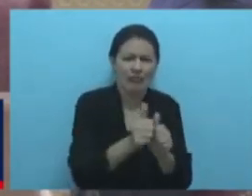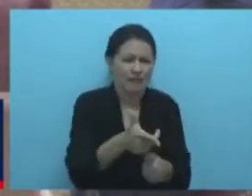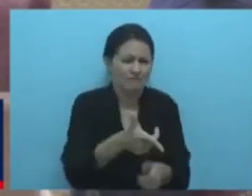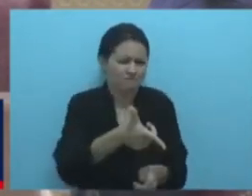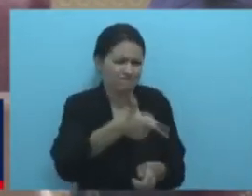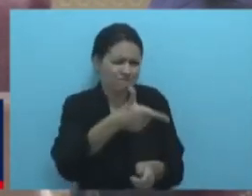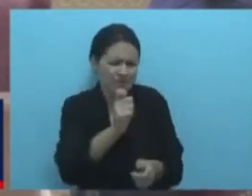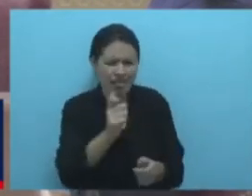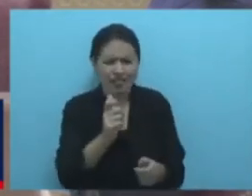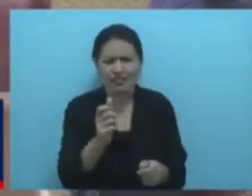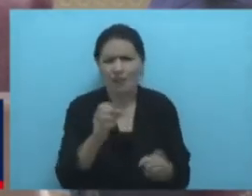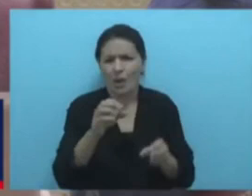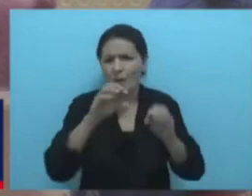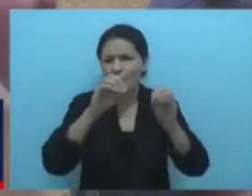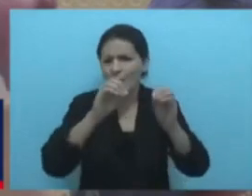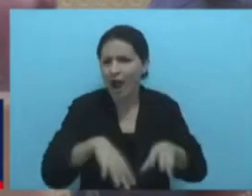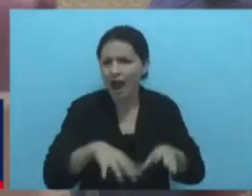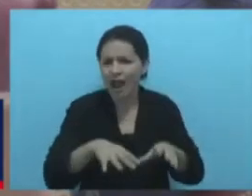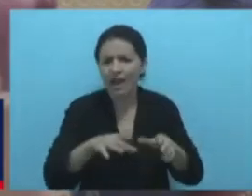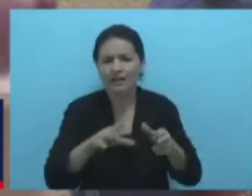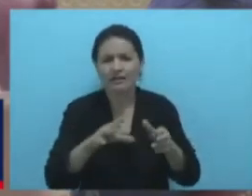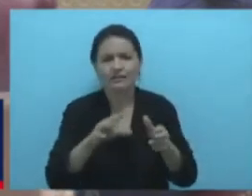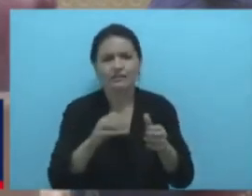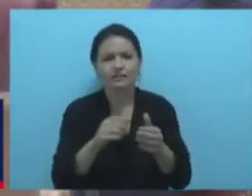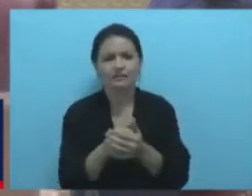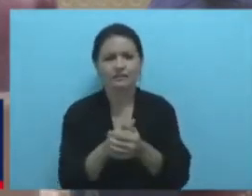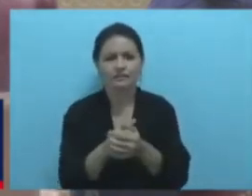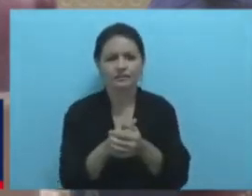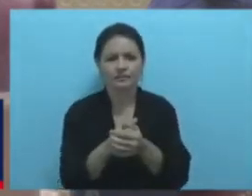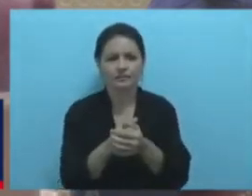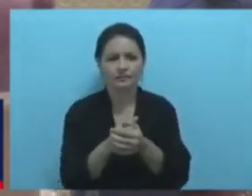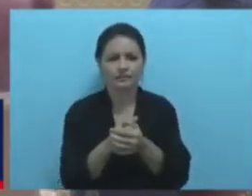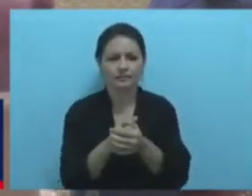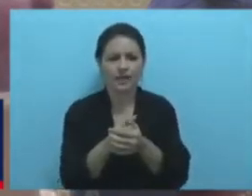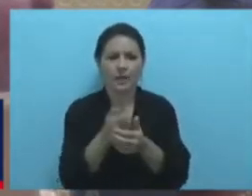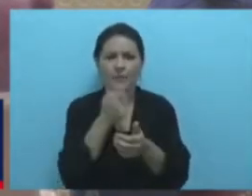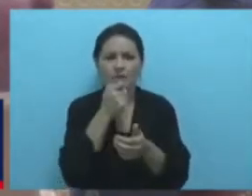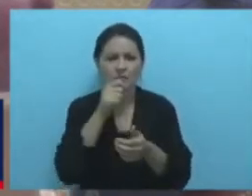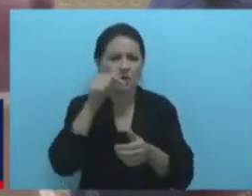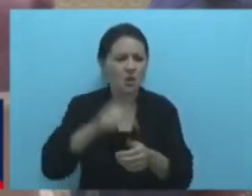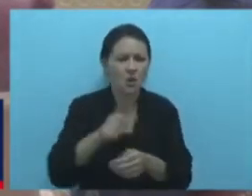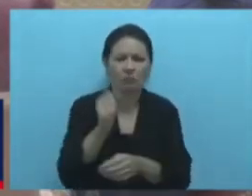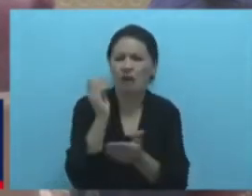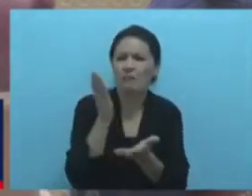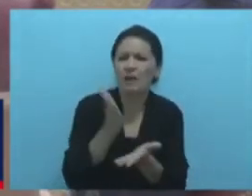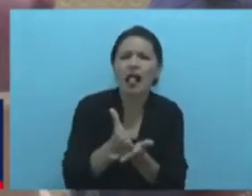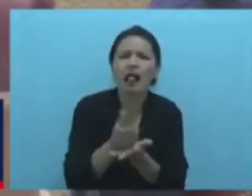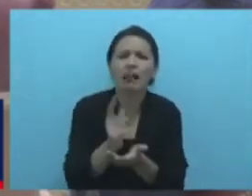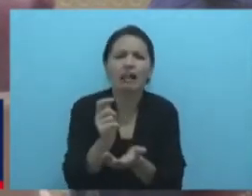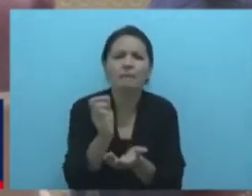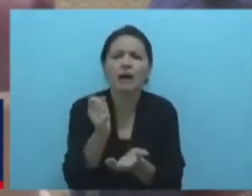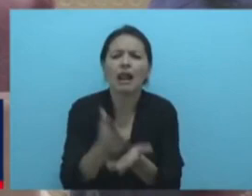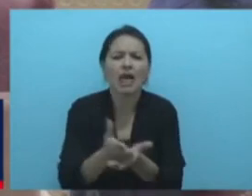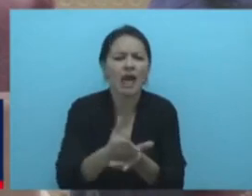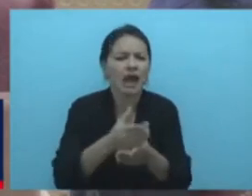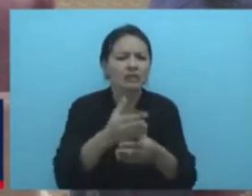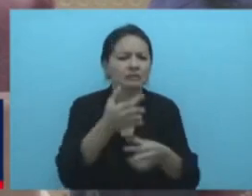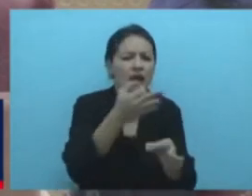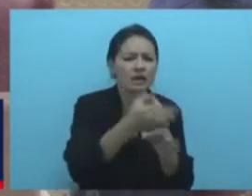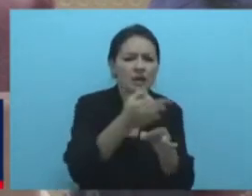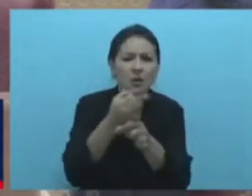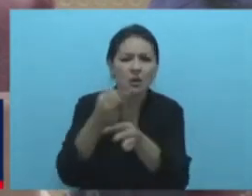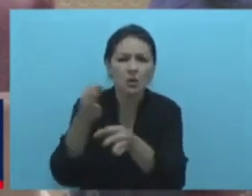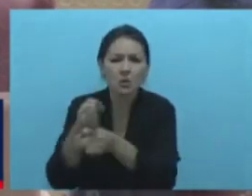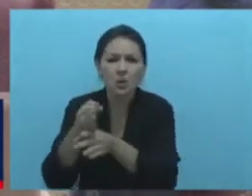cobarde absolutamente cobarde porque hoy están amenazando a los chicos en las escuelas a los que